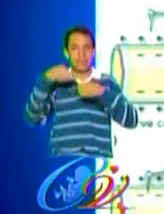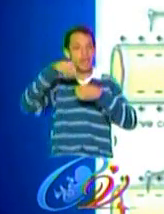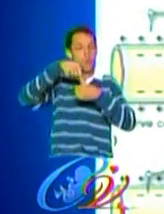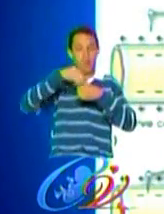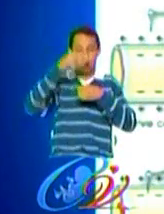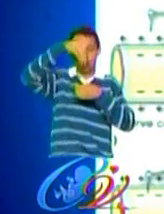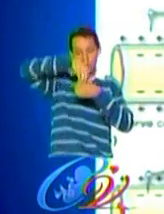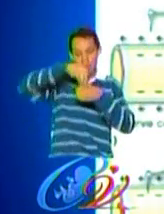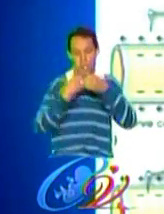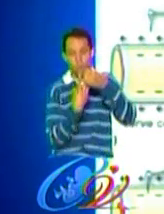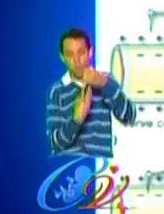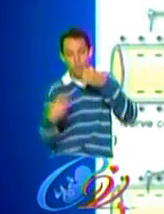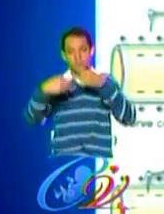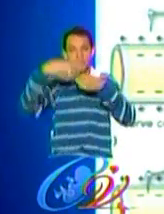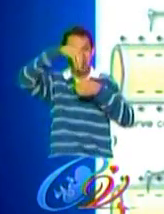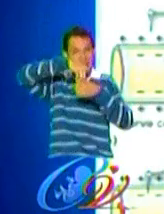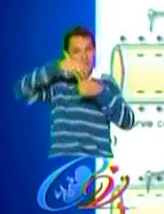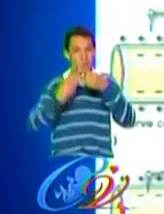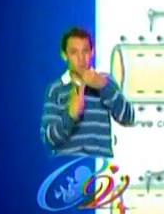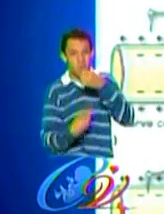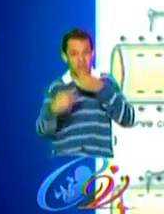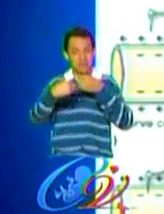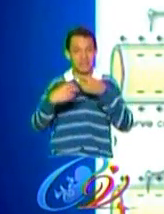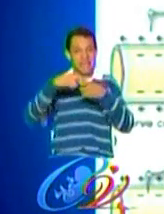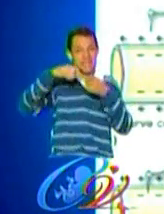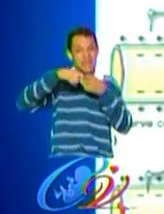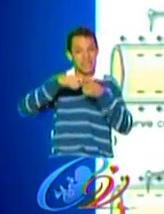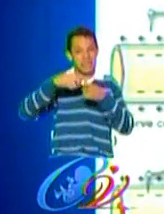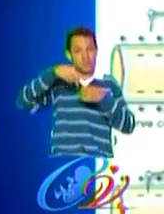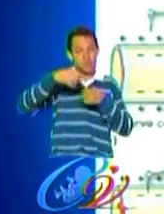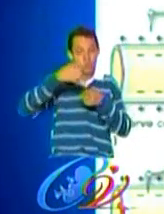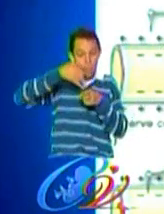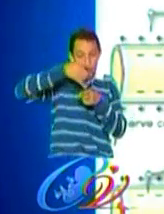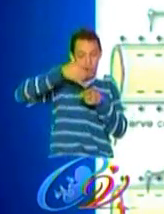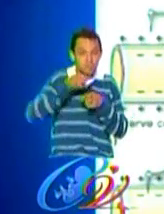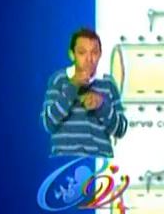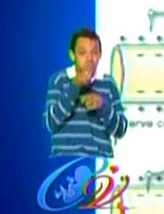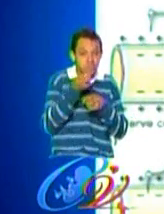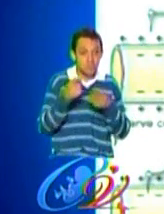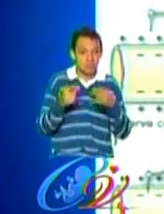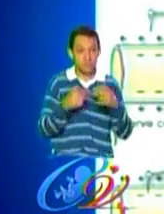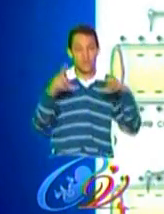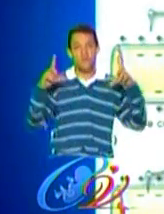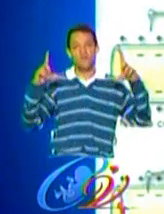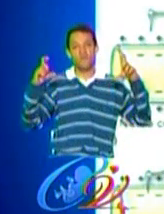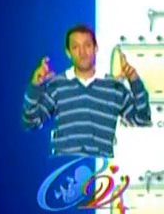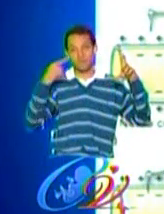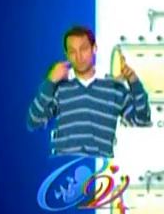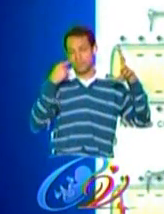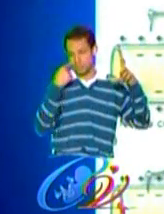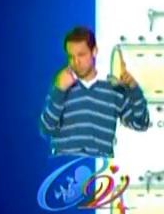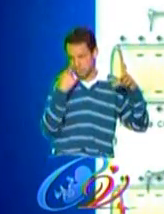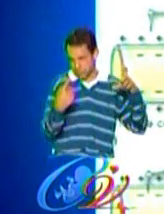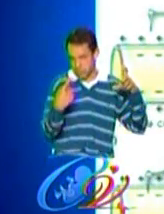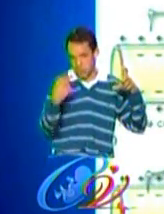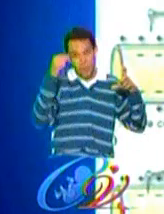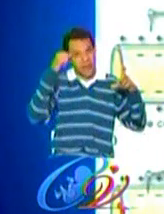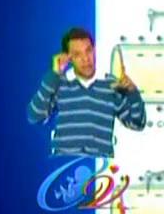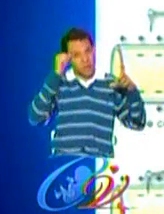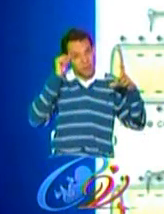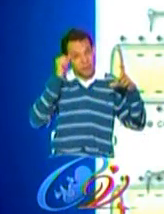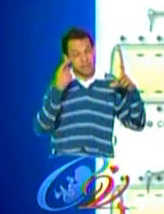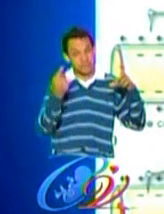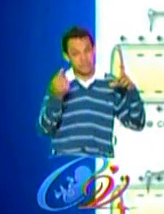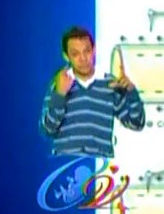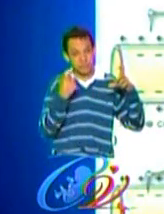el cambio de la energía, pero ya dentro de la neurona. Perdón, esta imagen es muy importante que ustedes la tengan presente, porque gracias a esos